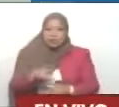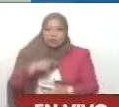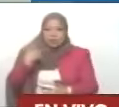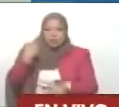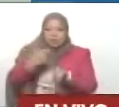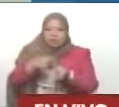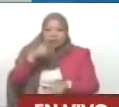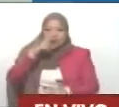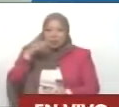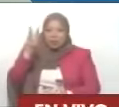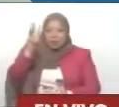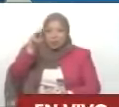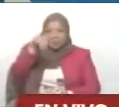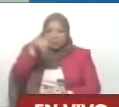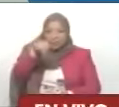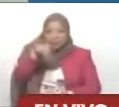M.